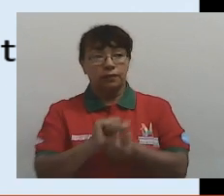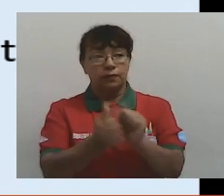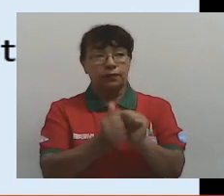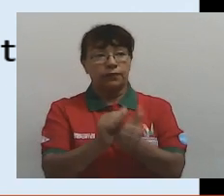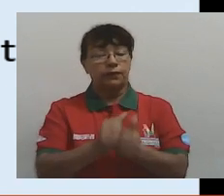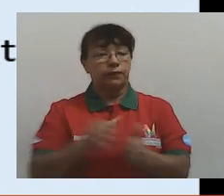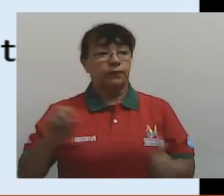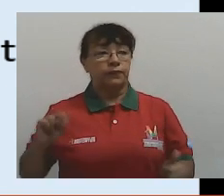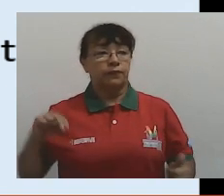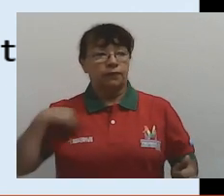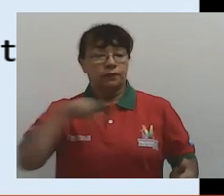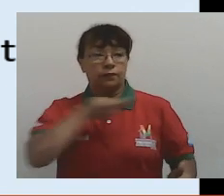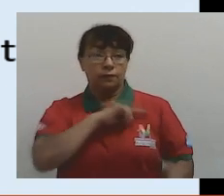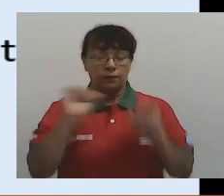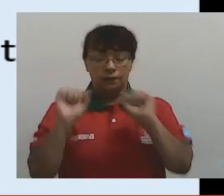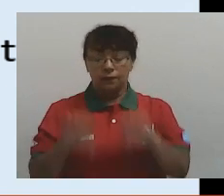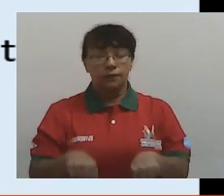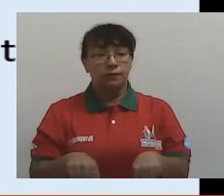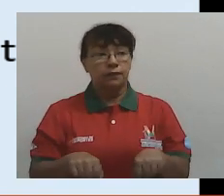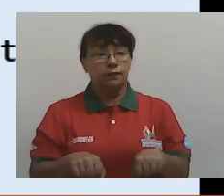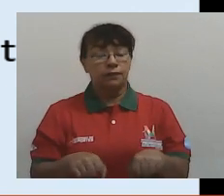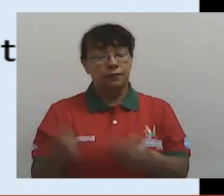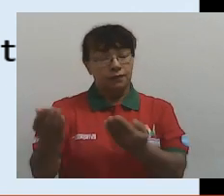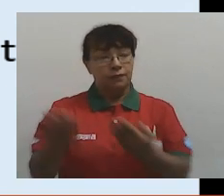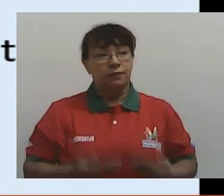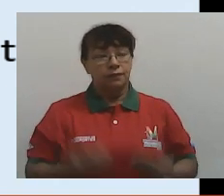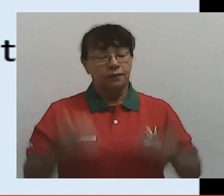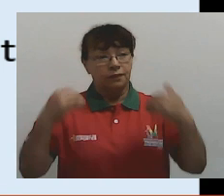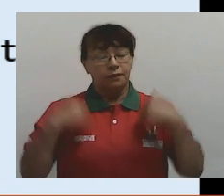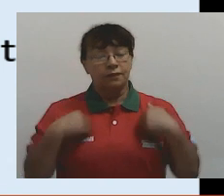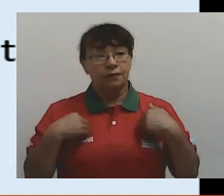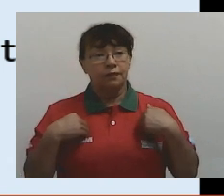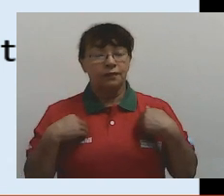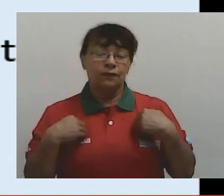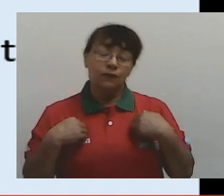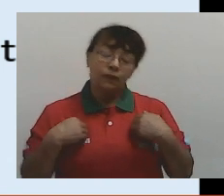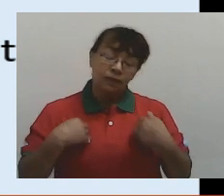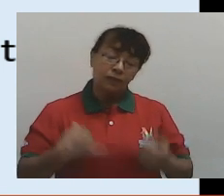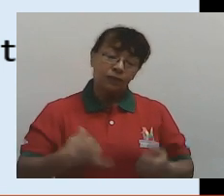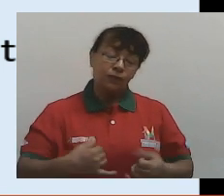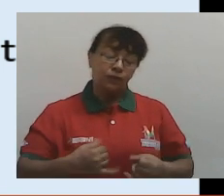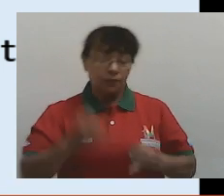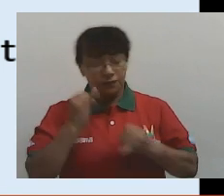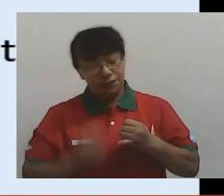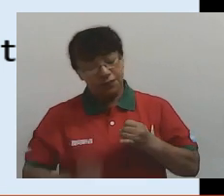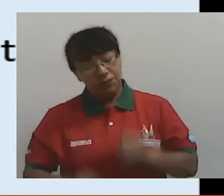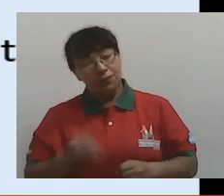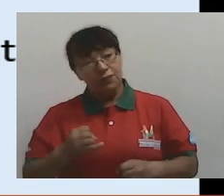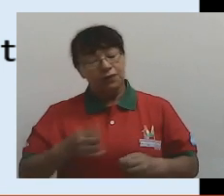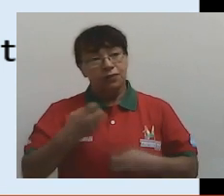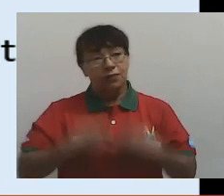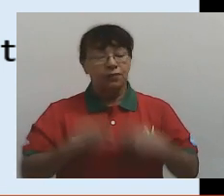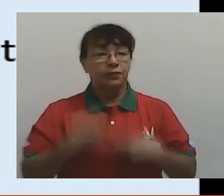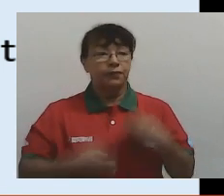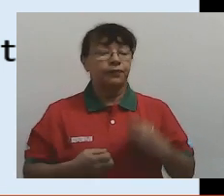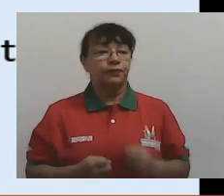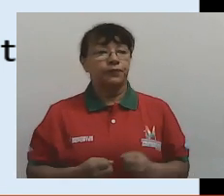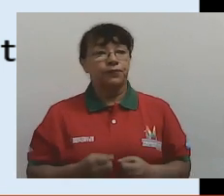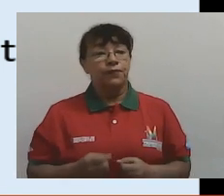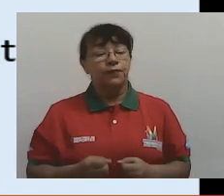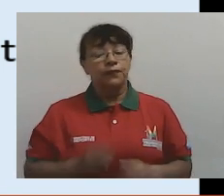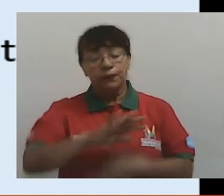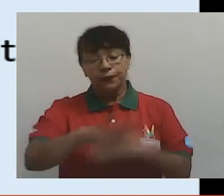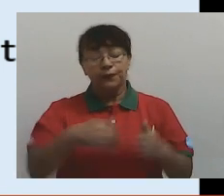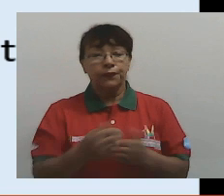nosotros podamos recibir o tener muchos conflictos desde el punto de arbitraje y jueceo. Entonces, todas